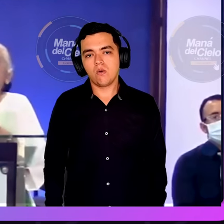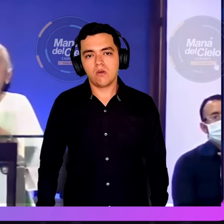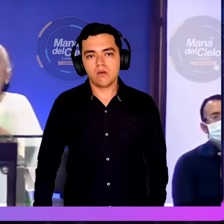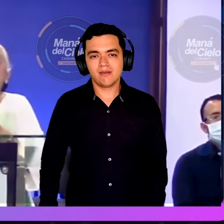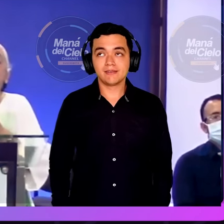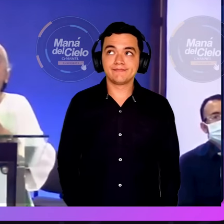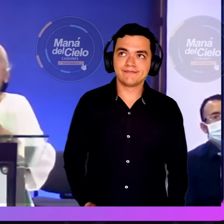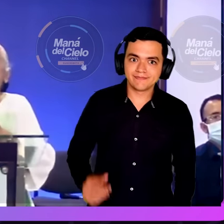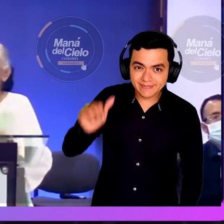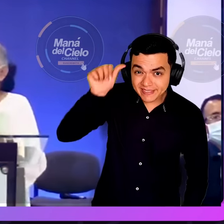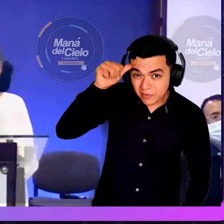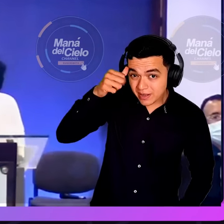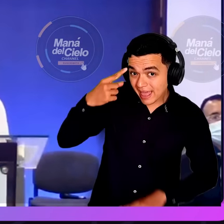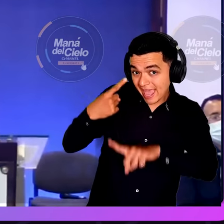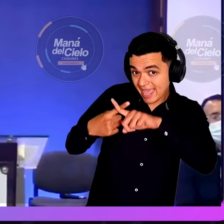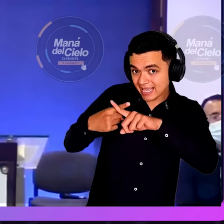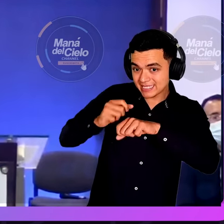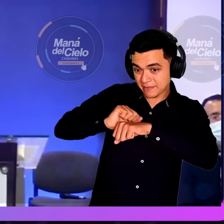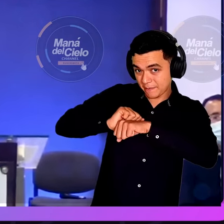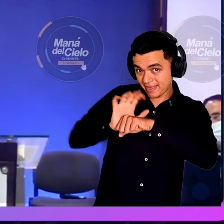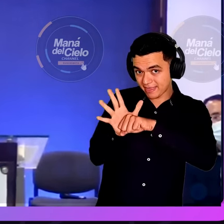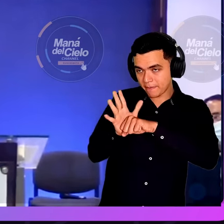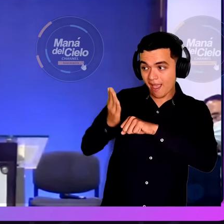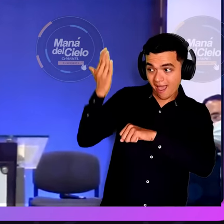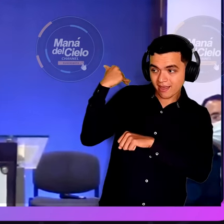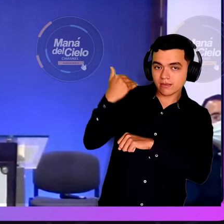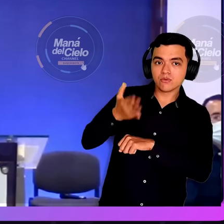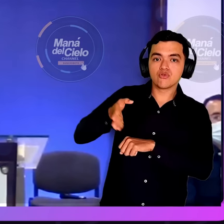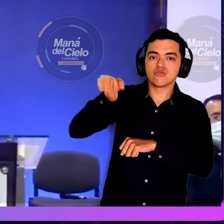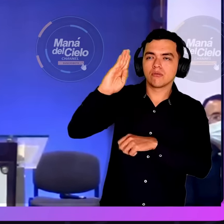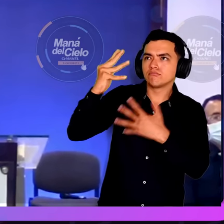Mano, porque nosotros no podemos ser espirituales solamente en el culto.